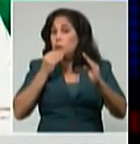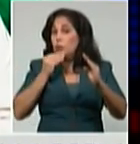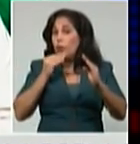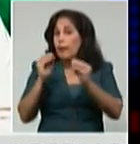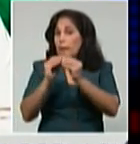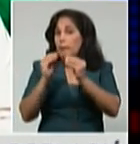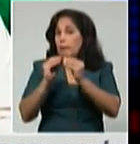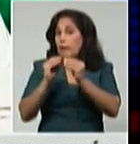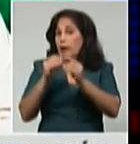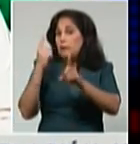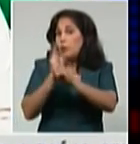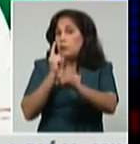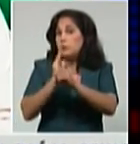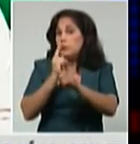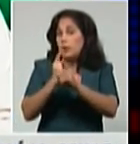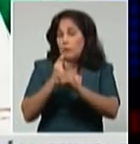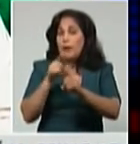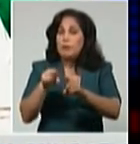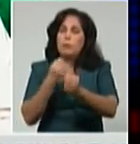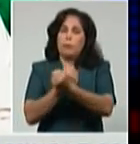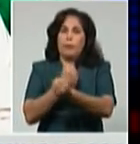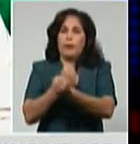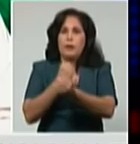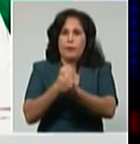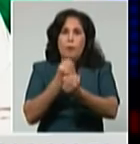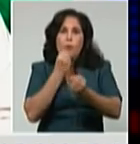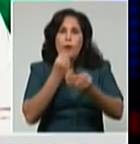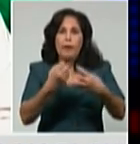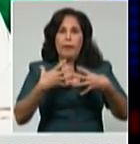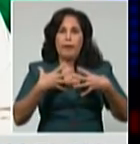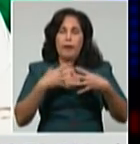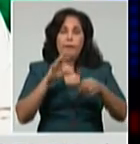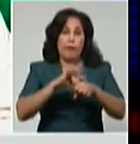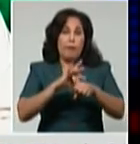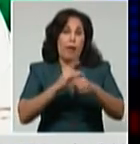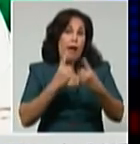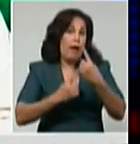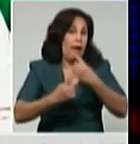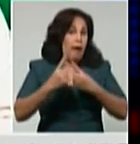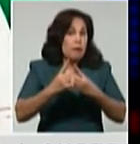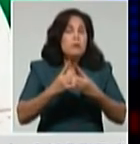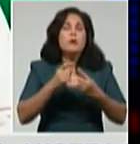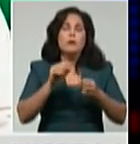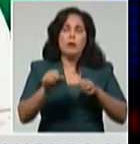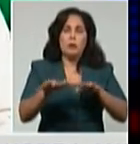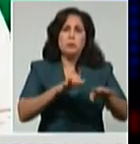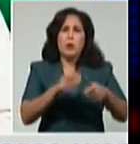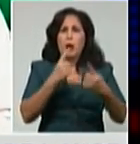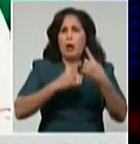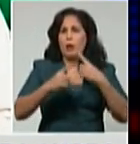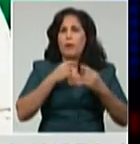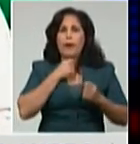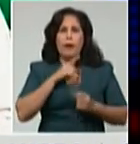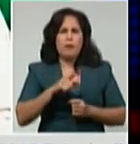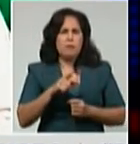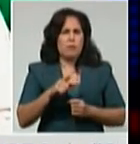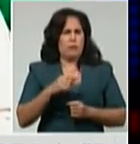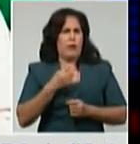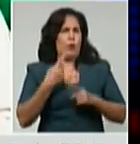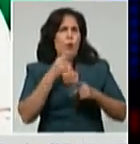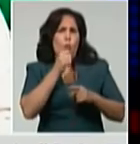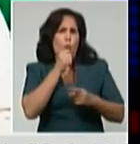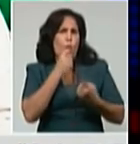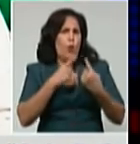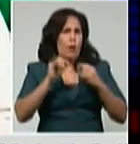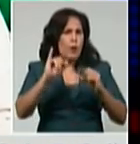contactos, que tienen riesgo de transmitir la enfermedad y poder actuar en caso de que veamos algún